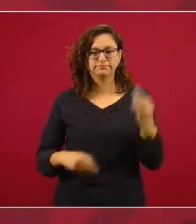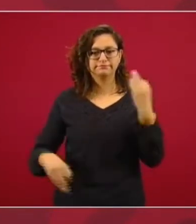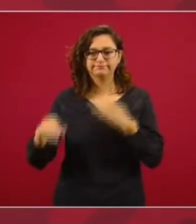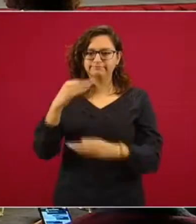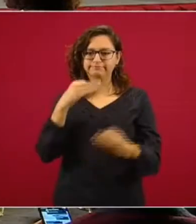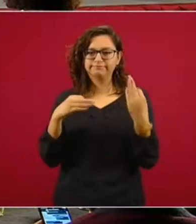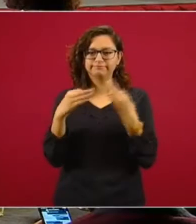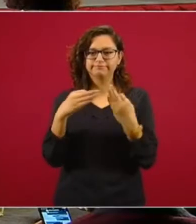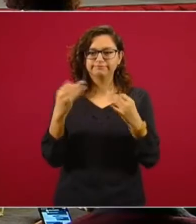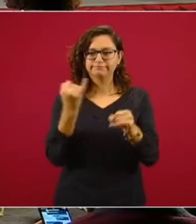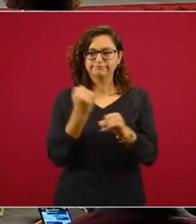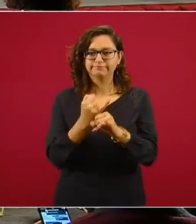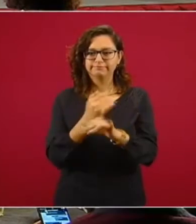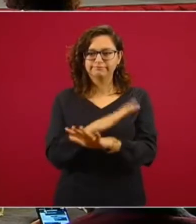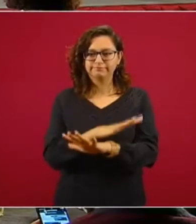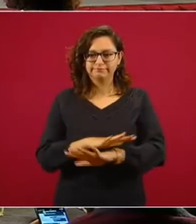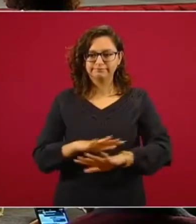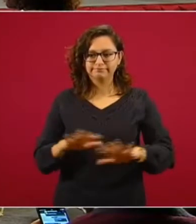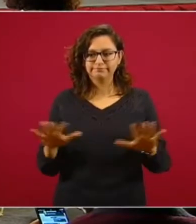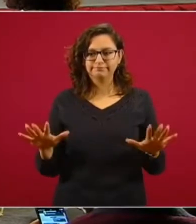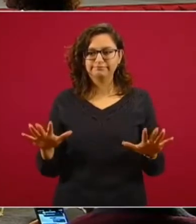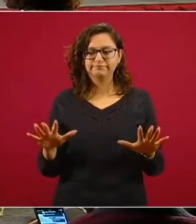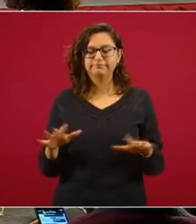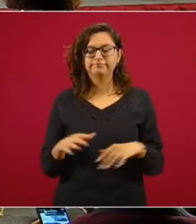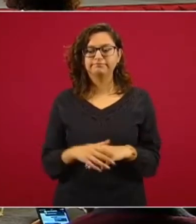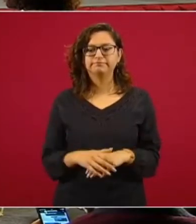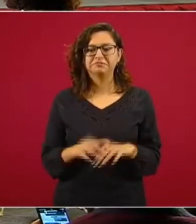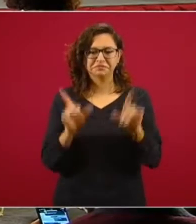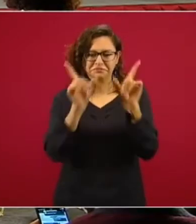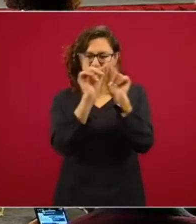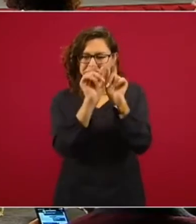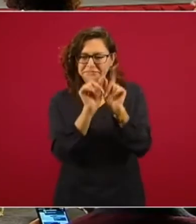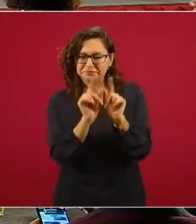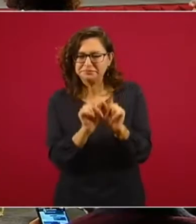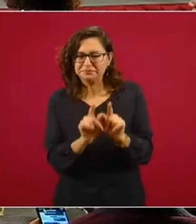de cómo va